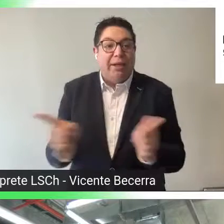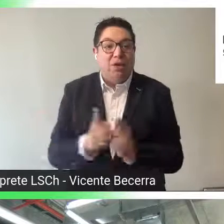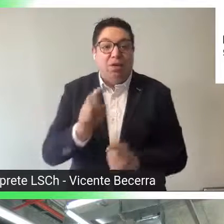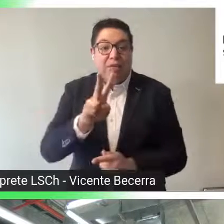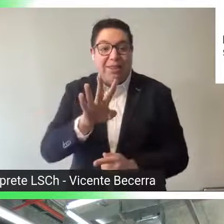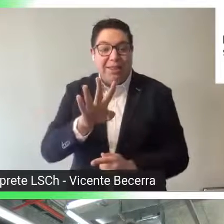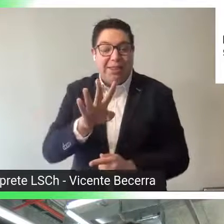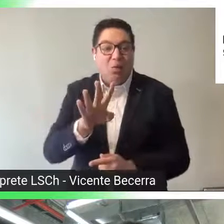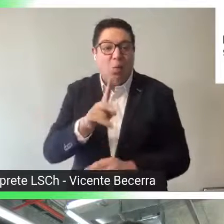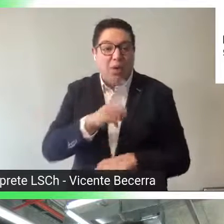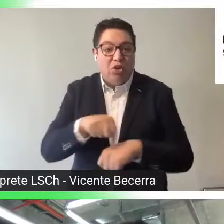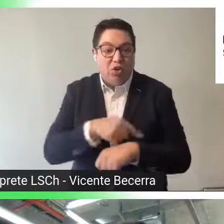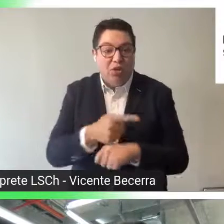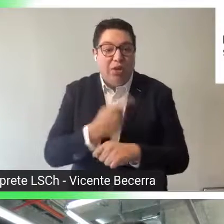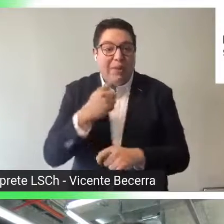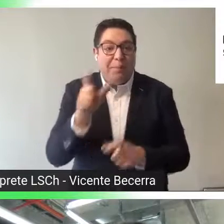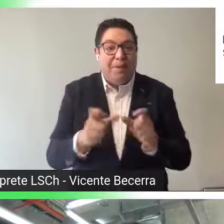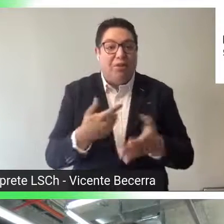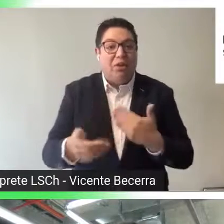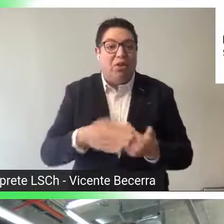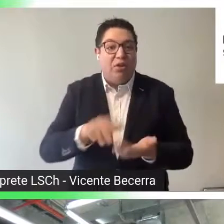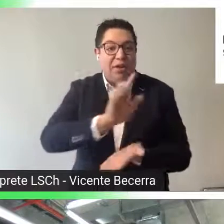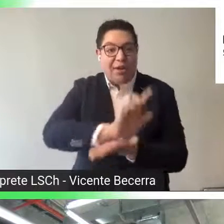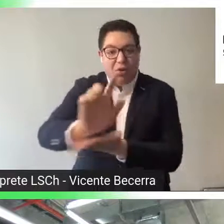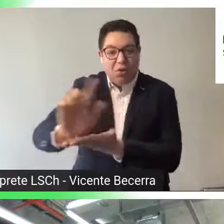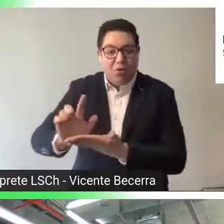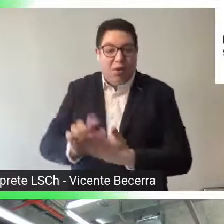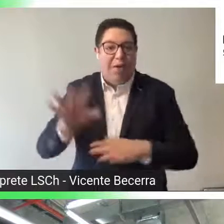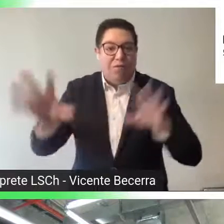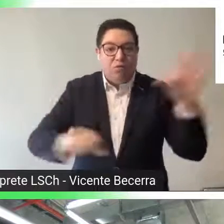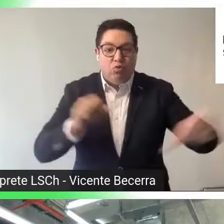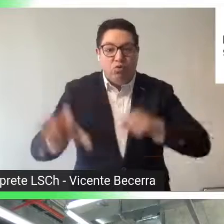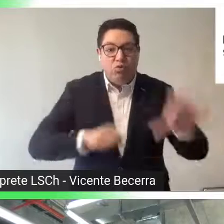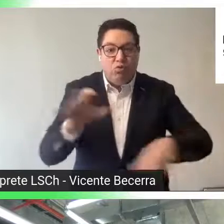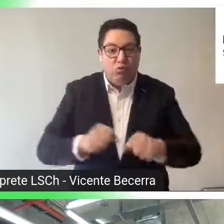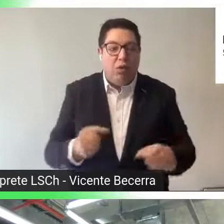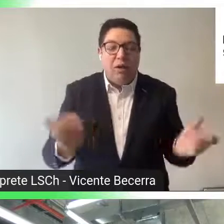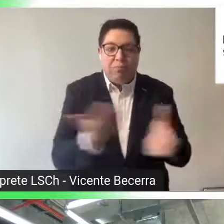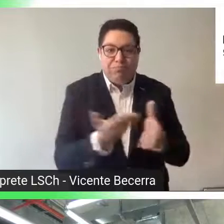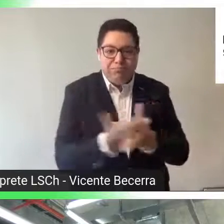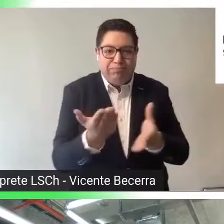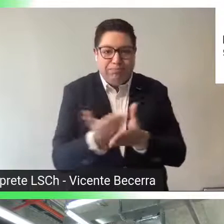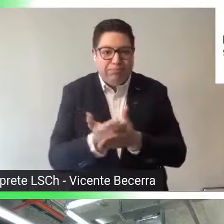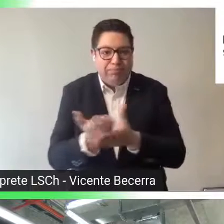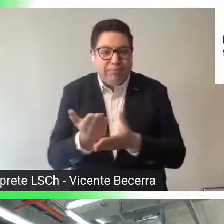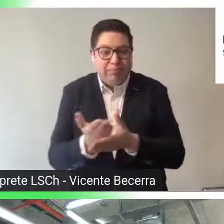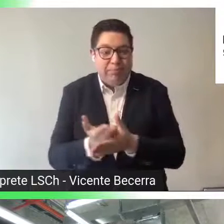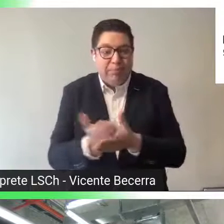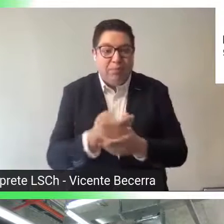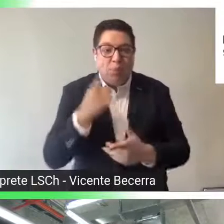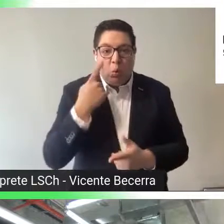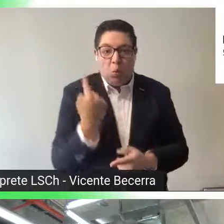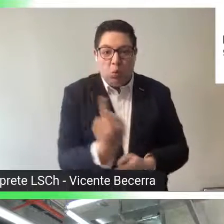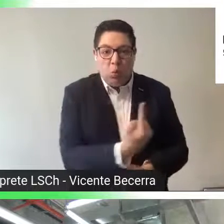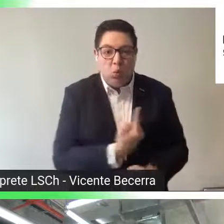horas por cada uno de los locales de votaciones para recoger las actas y yo revisarlas una por